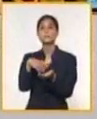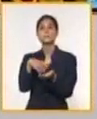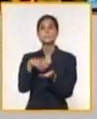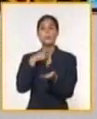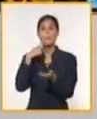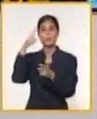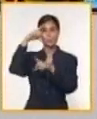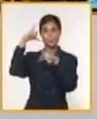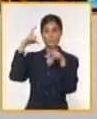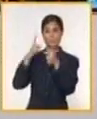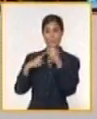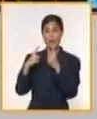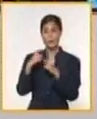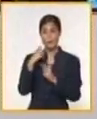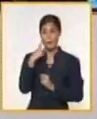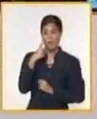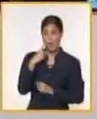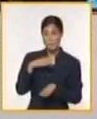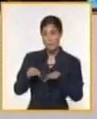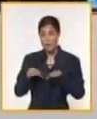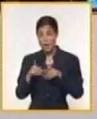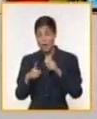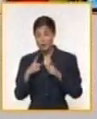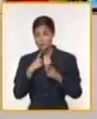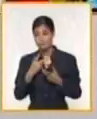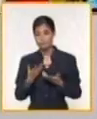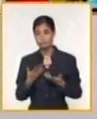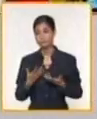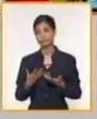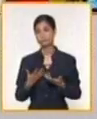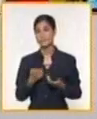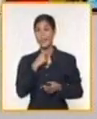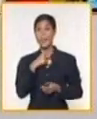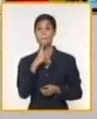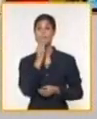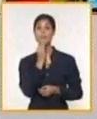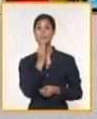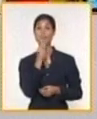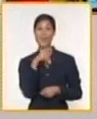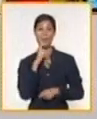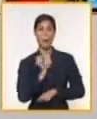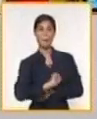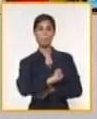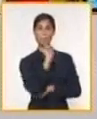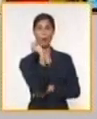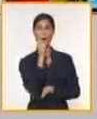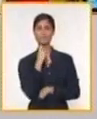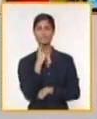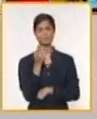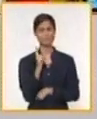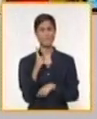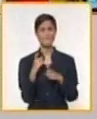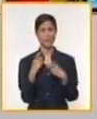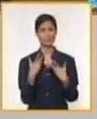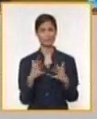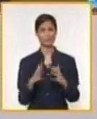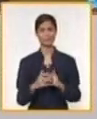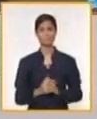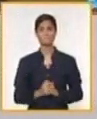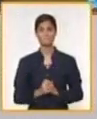previendo una agresión de este género. No, y que además no han logrado desarticular la cúpula de hierro. Un